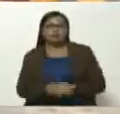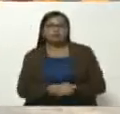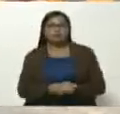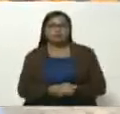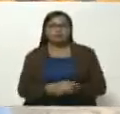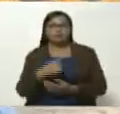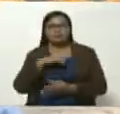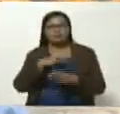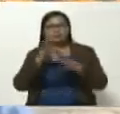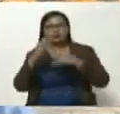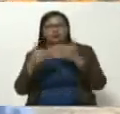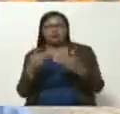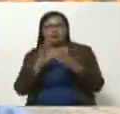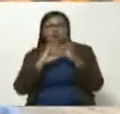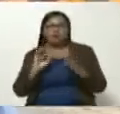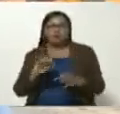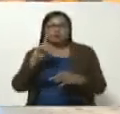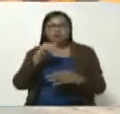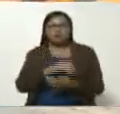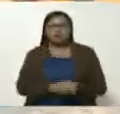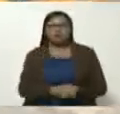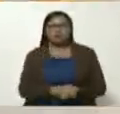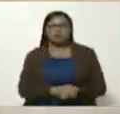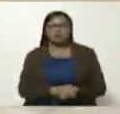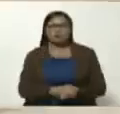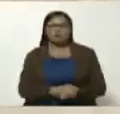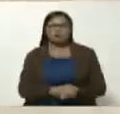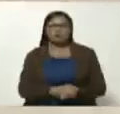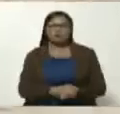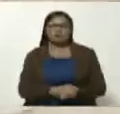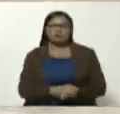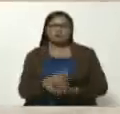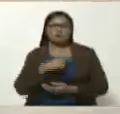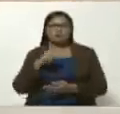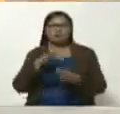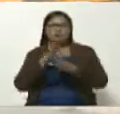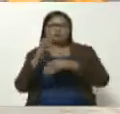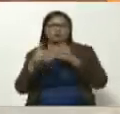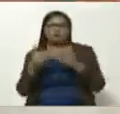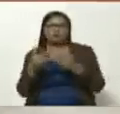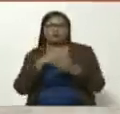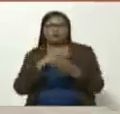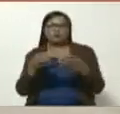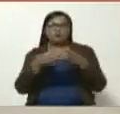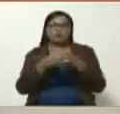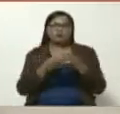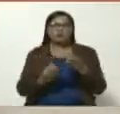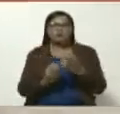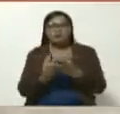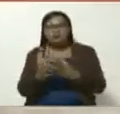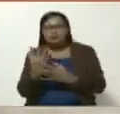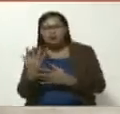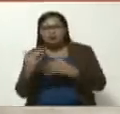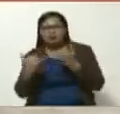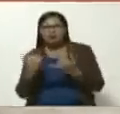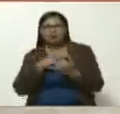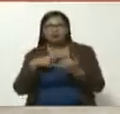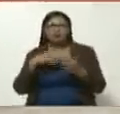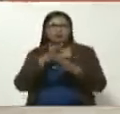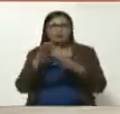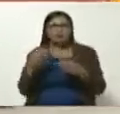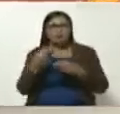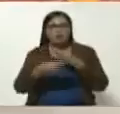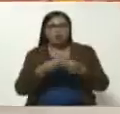de que llegue un buque de urea, de materia prima, para la parte de fertilizante, es la forma de